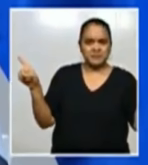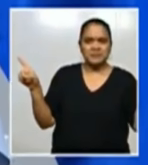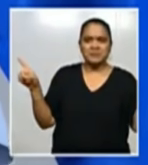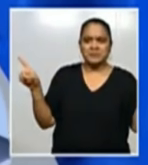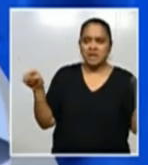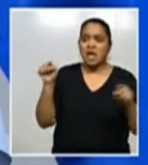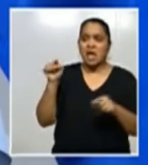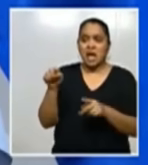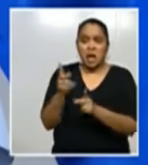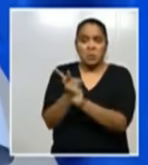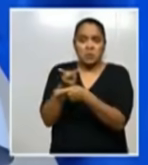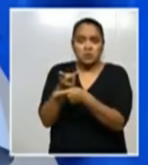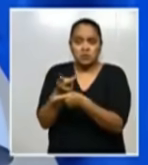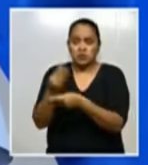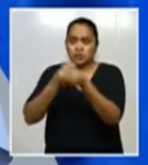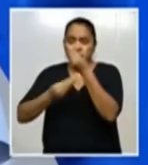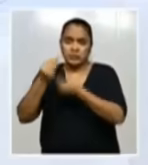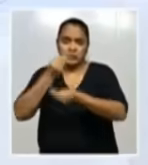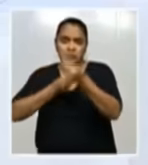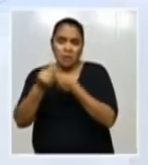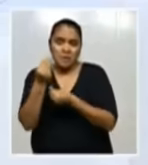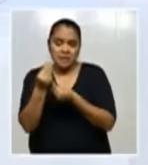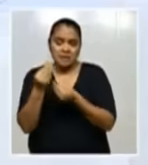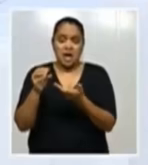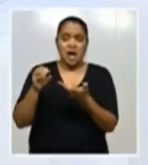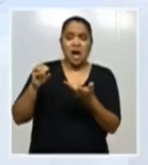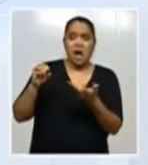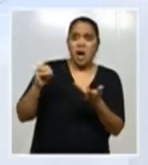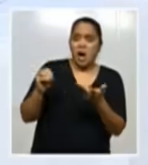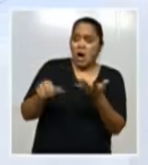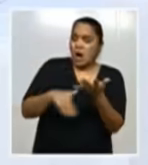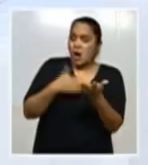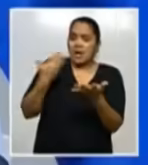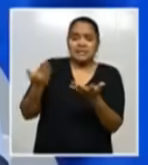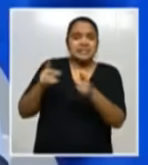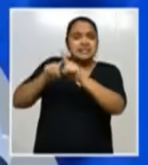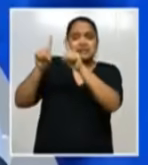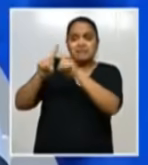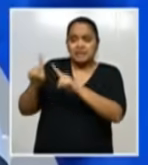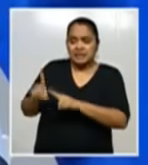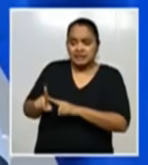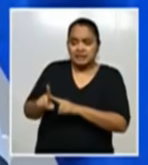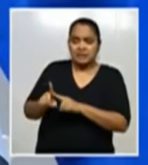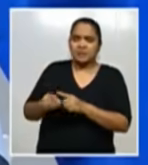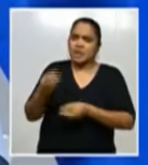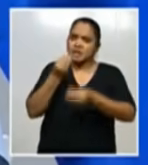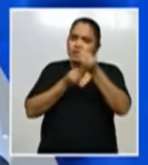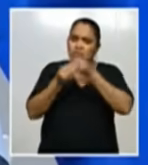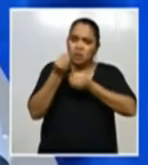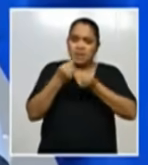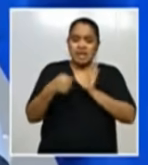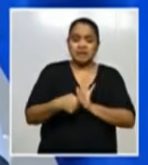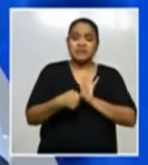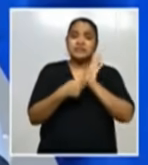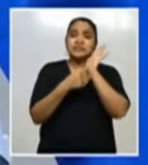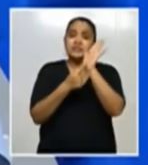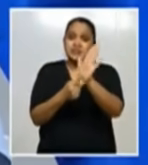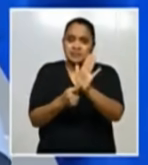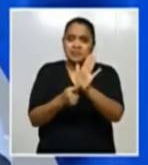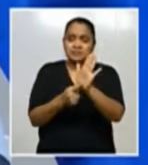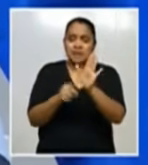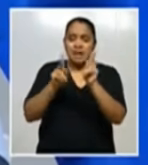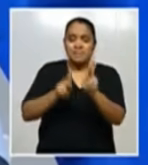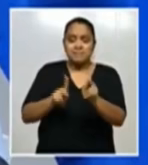de la producción de granos básicos o de otros alimentos, esa diversidad es lo que yo he venido insistiendo y la Asociación Nacional de